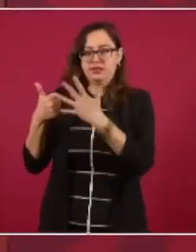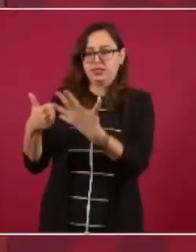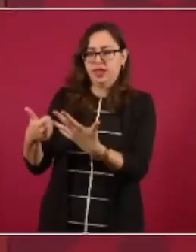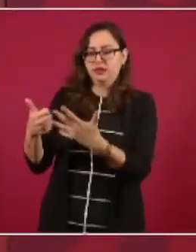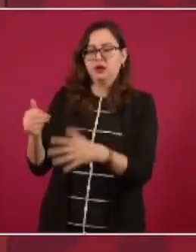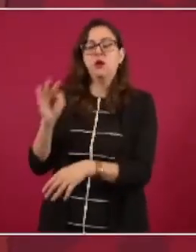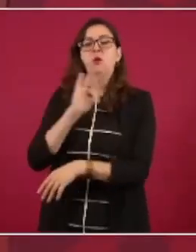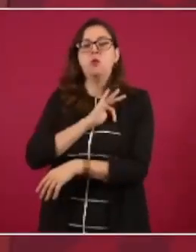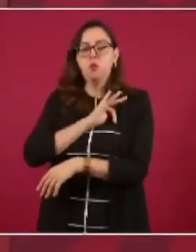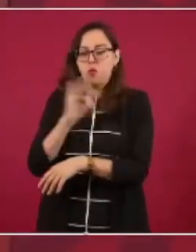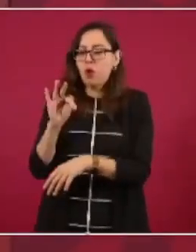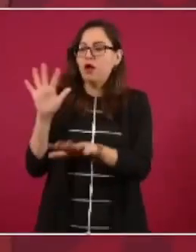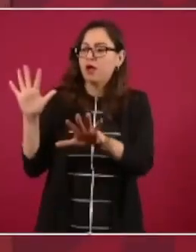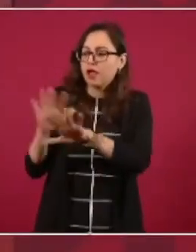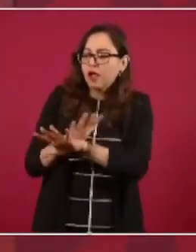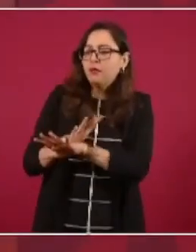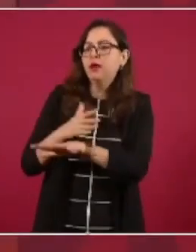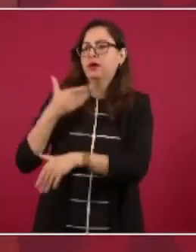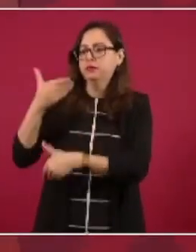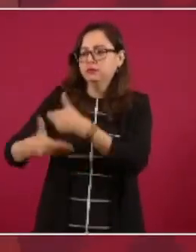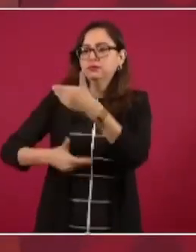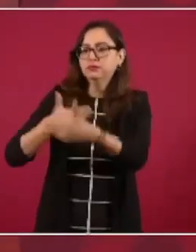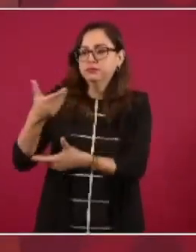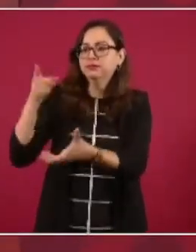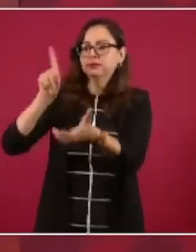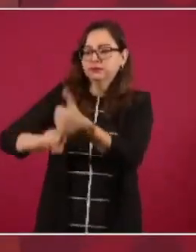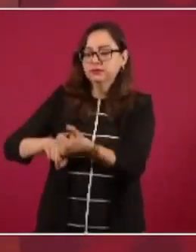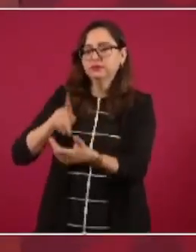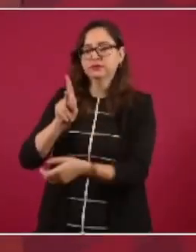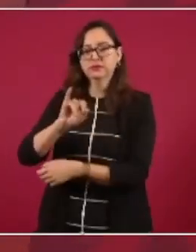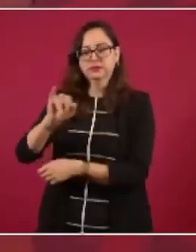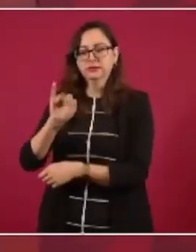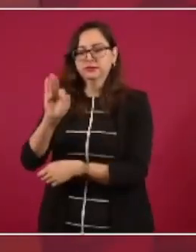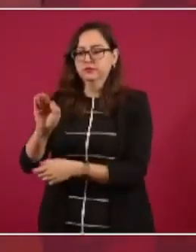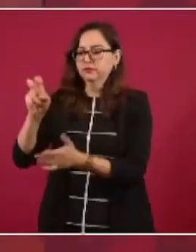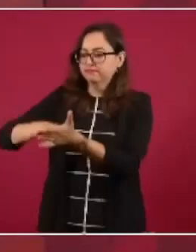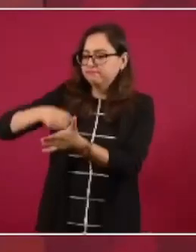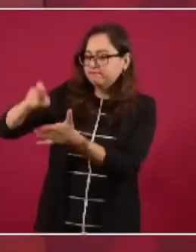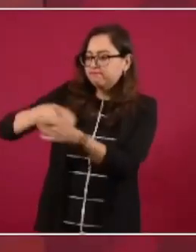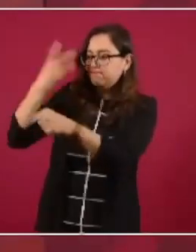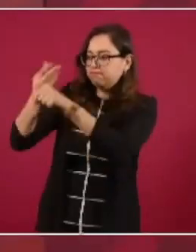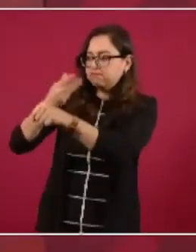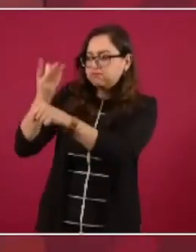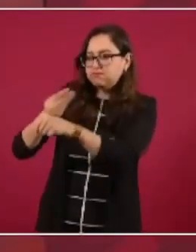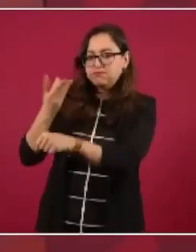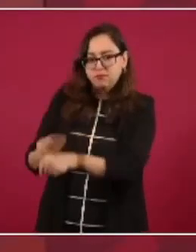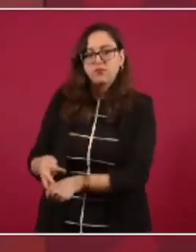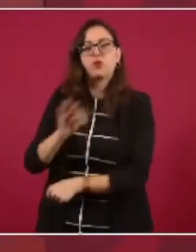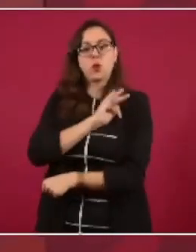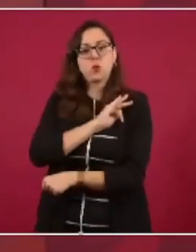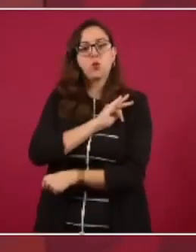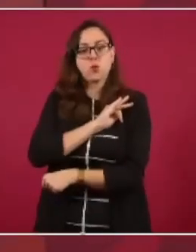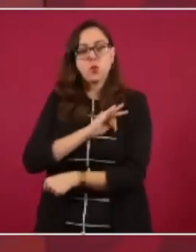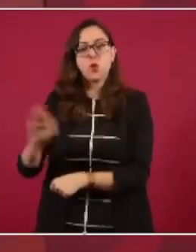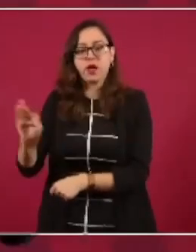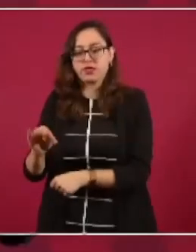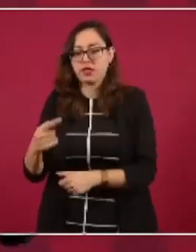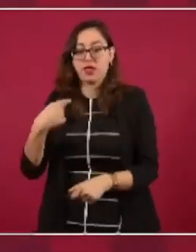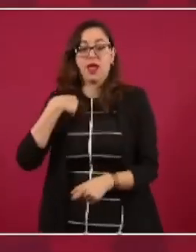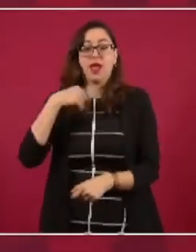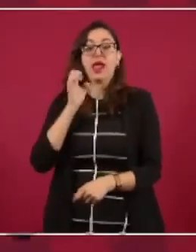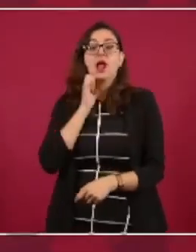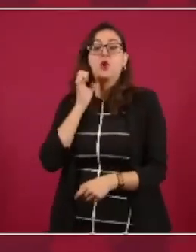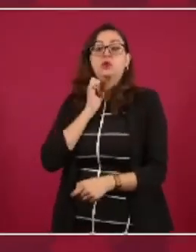llevar a cabo la reforma al interior del Poder Judicial, sin que participe